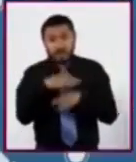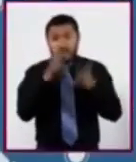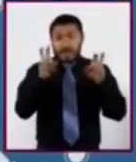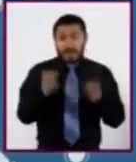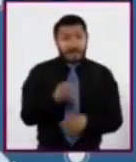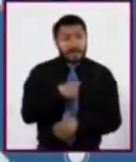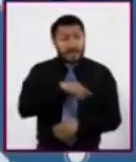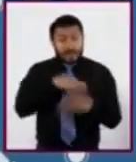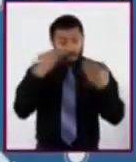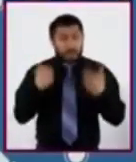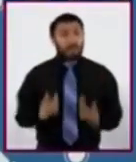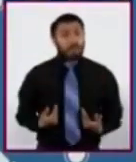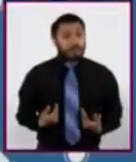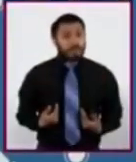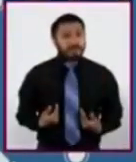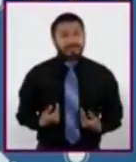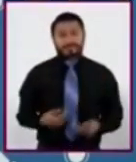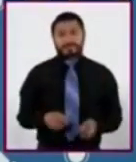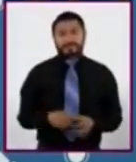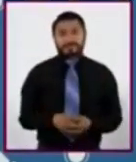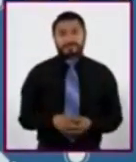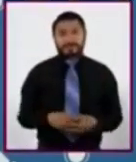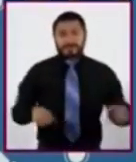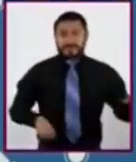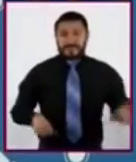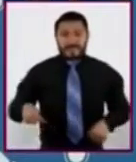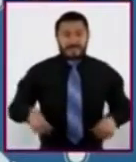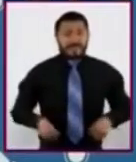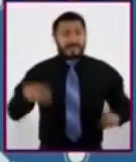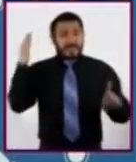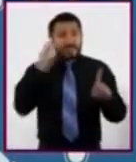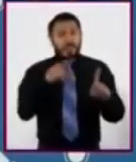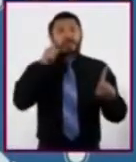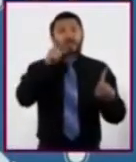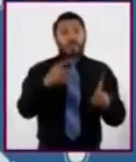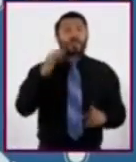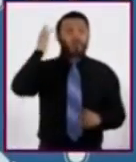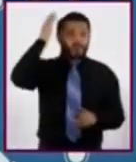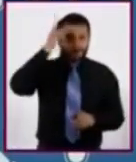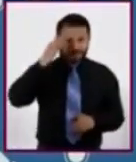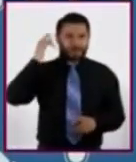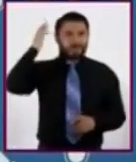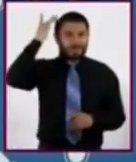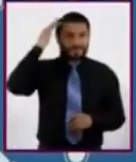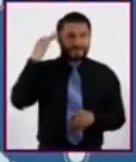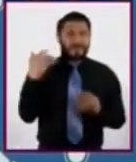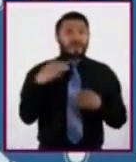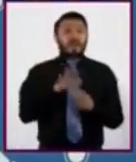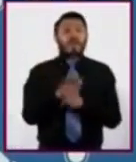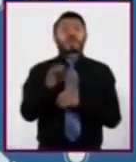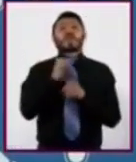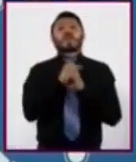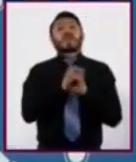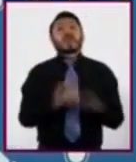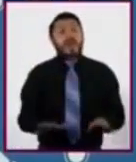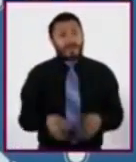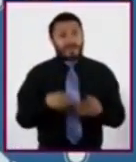La intención de la actividad es que reflexionen respecto a qué información